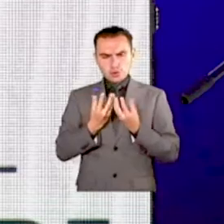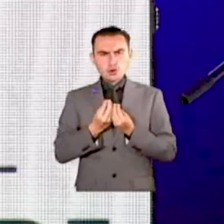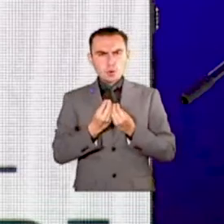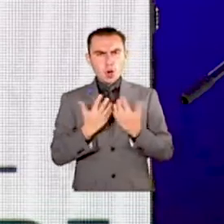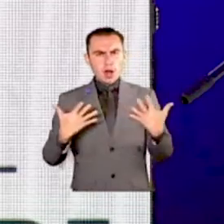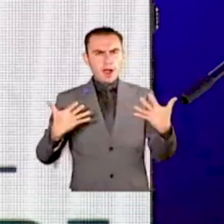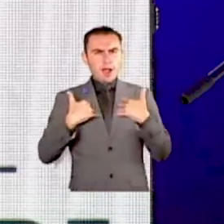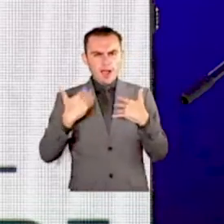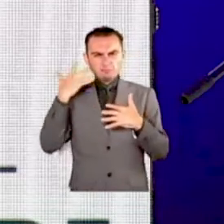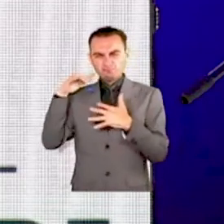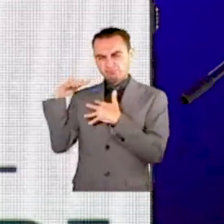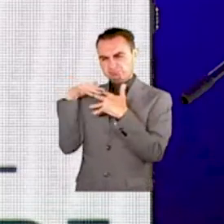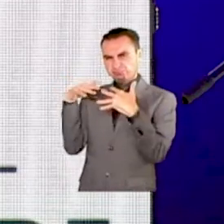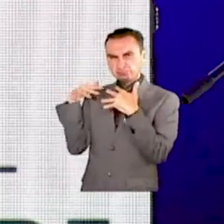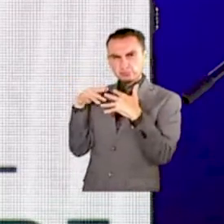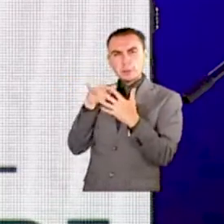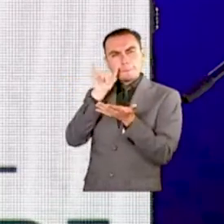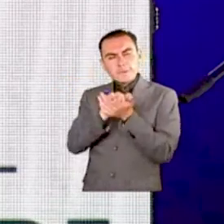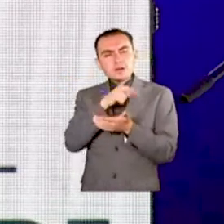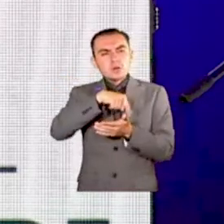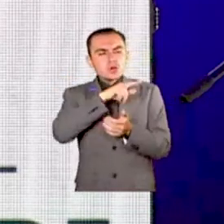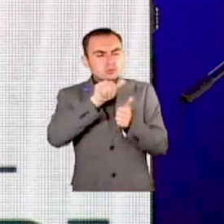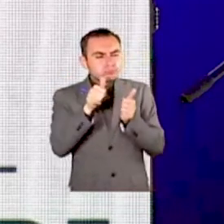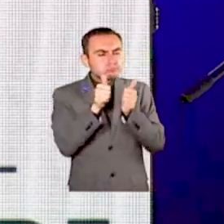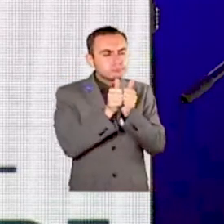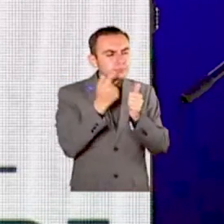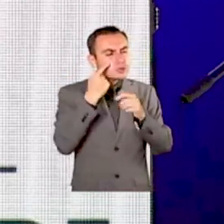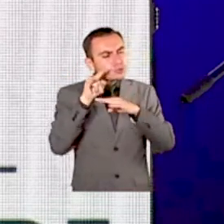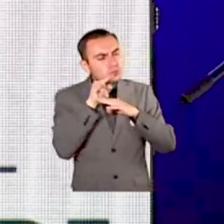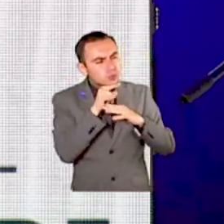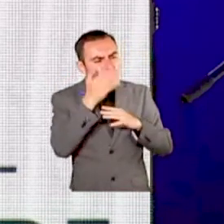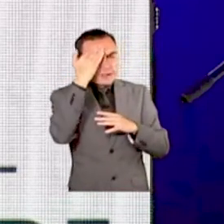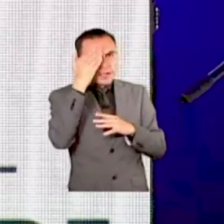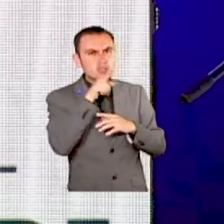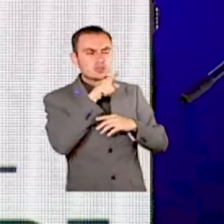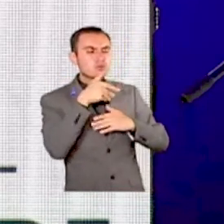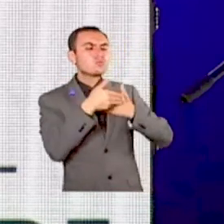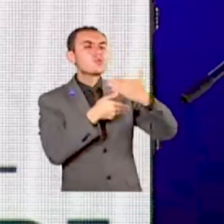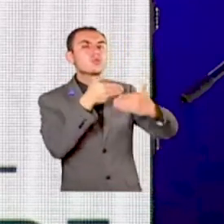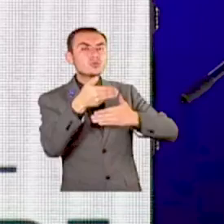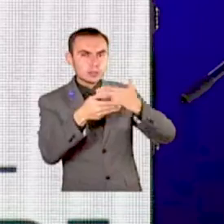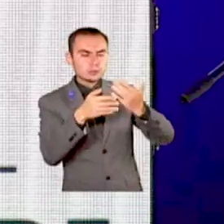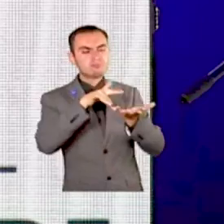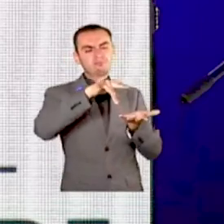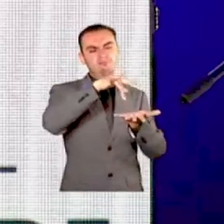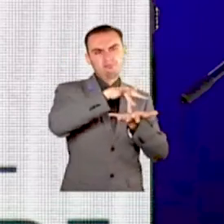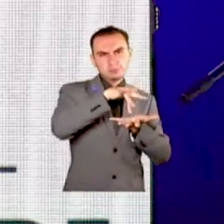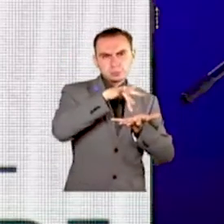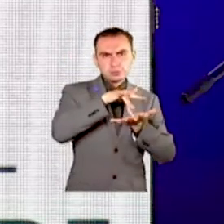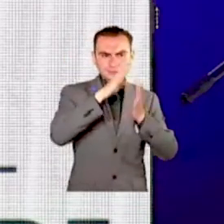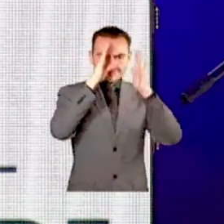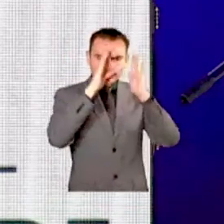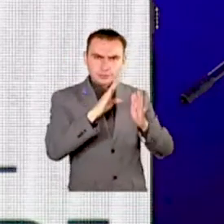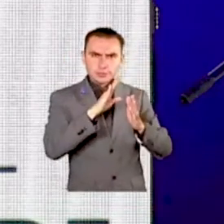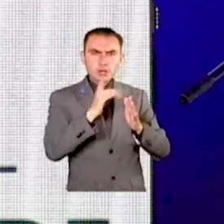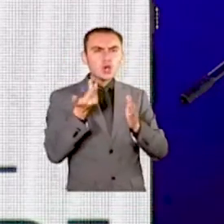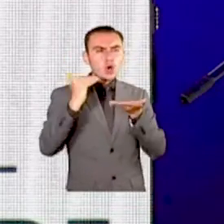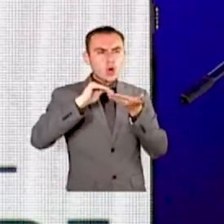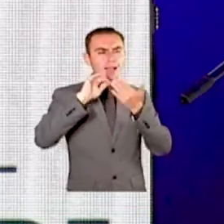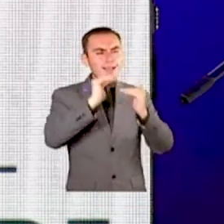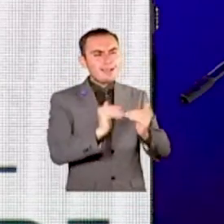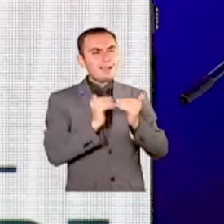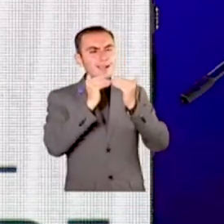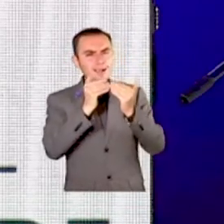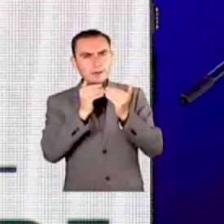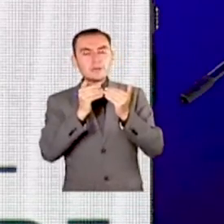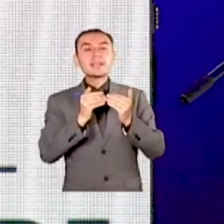del conflicto armado velando por su atención permanente, fortaleciendo sus procesos de participación, atención y reparación